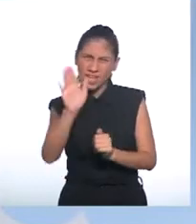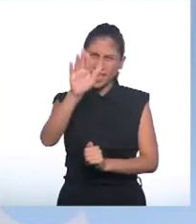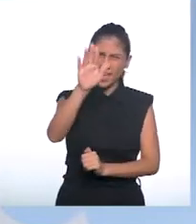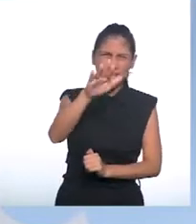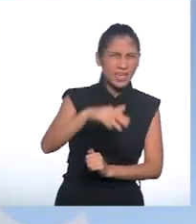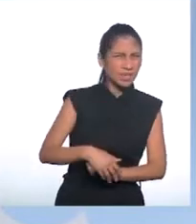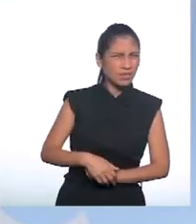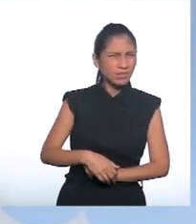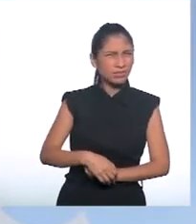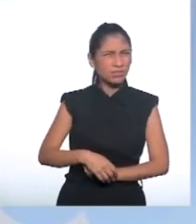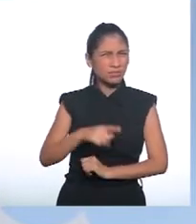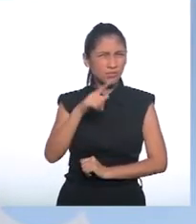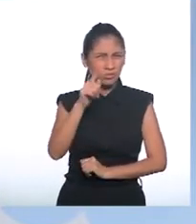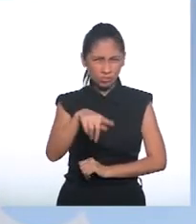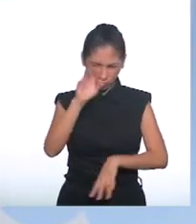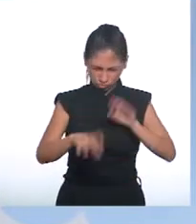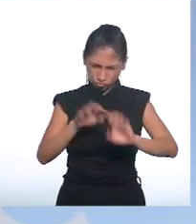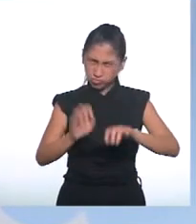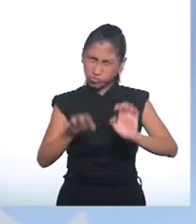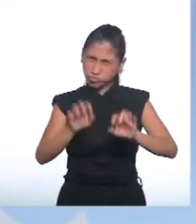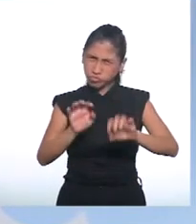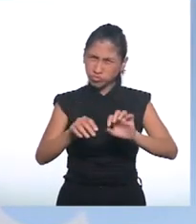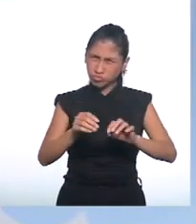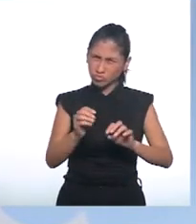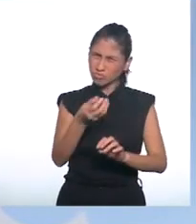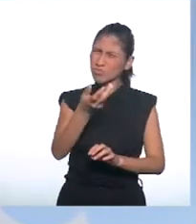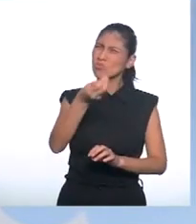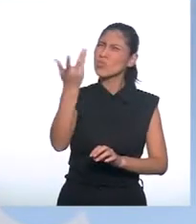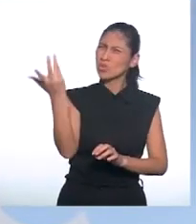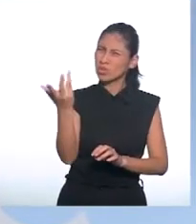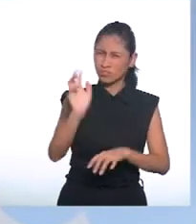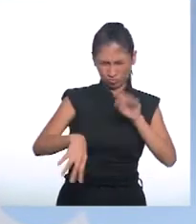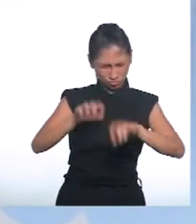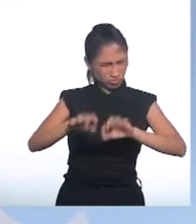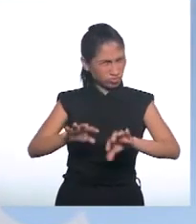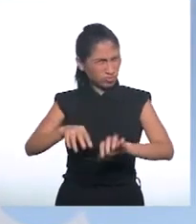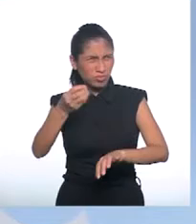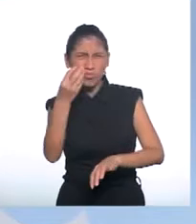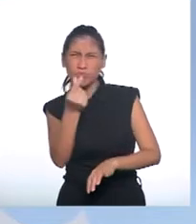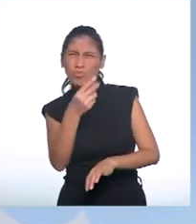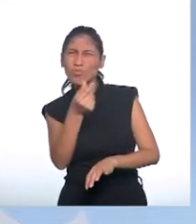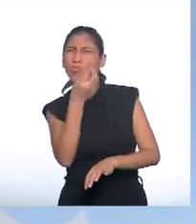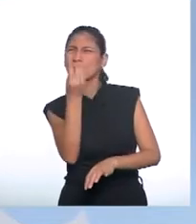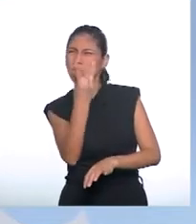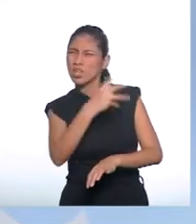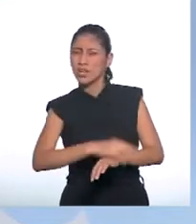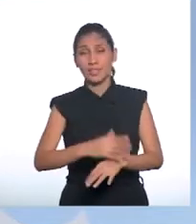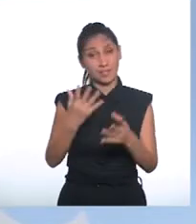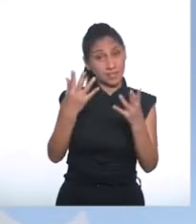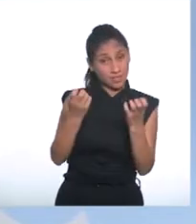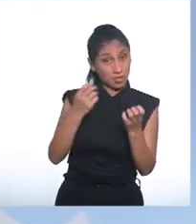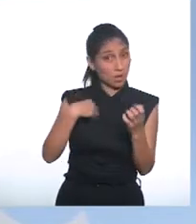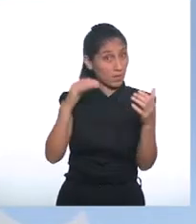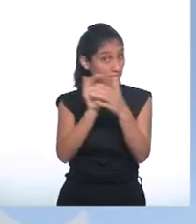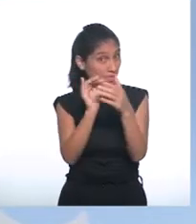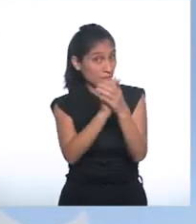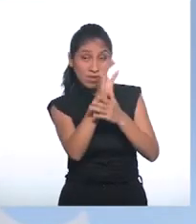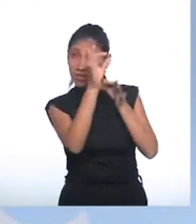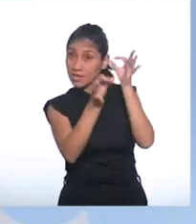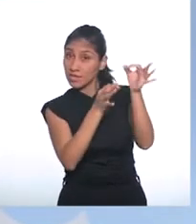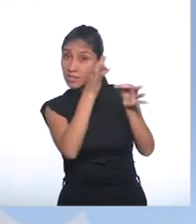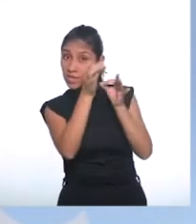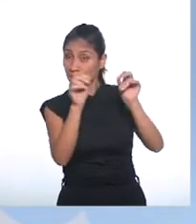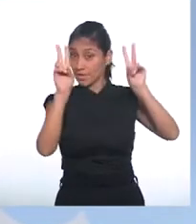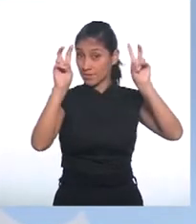¡Ey! Vas a aplastar las teclas. ¿A qué se debe la intensidad? Perdón, es que estoy tratando de explicarle a mis amigas y amigos acerca de